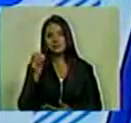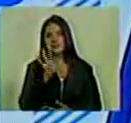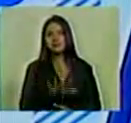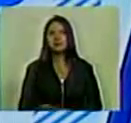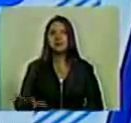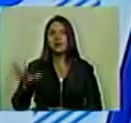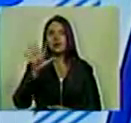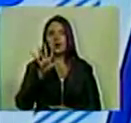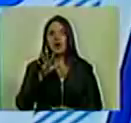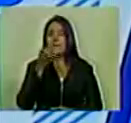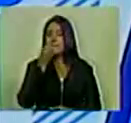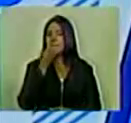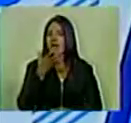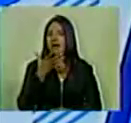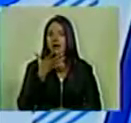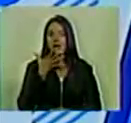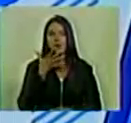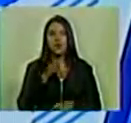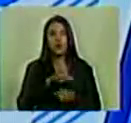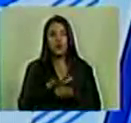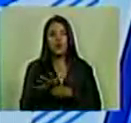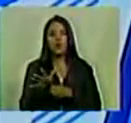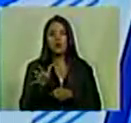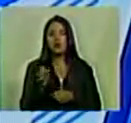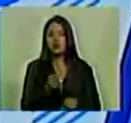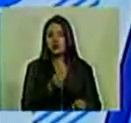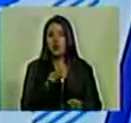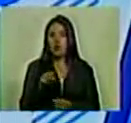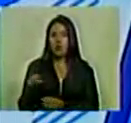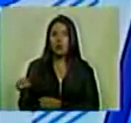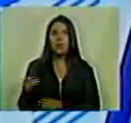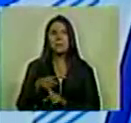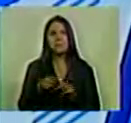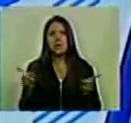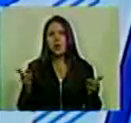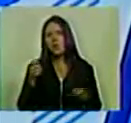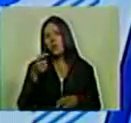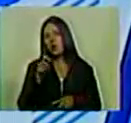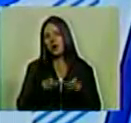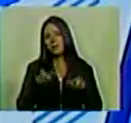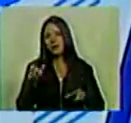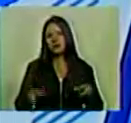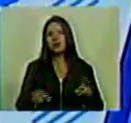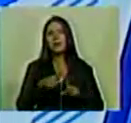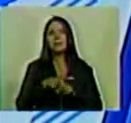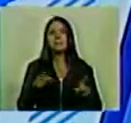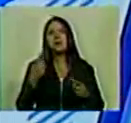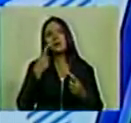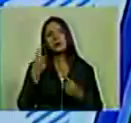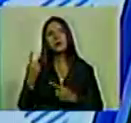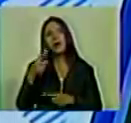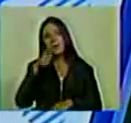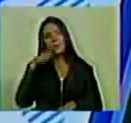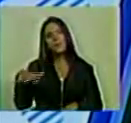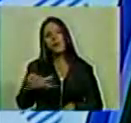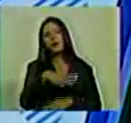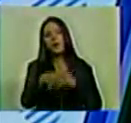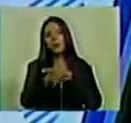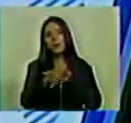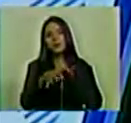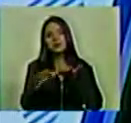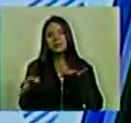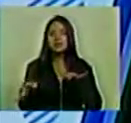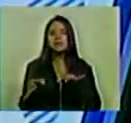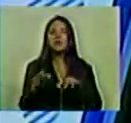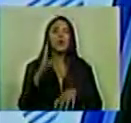Orinoco, un territorio muy bello, pero bastante despoblado. Y esto es la población del municipio del Callao